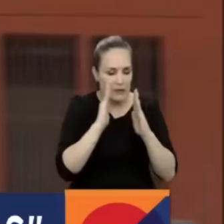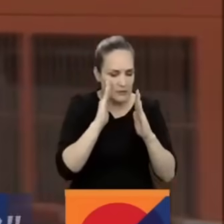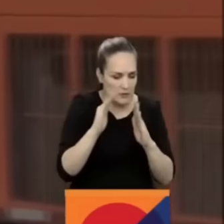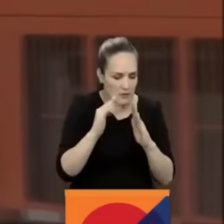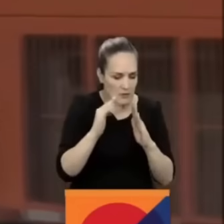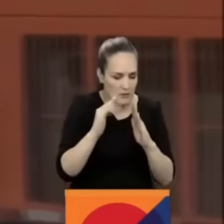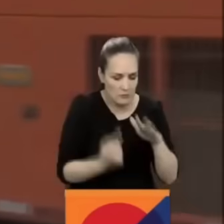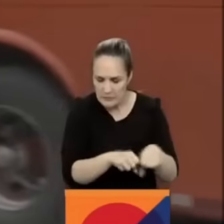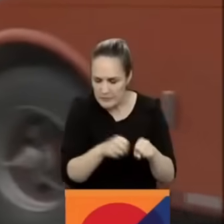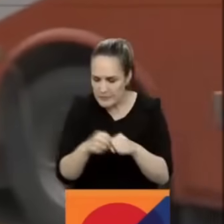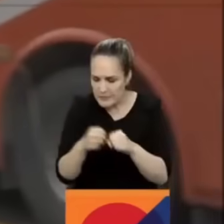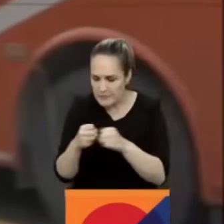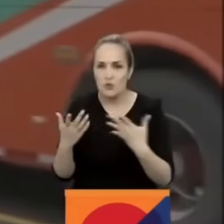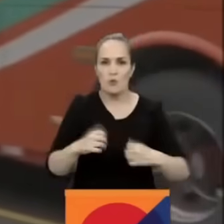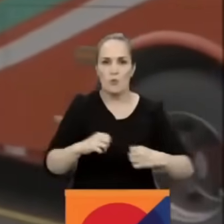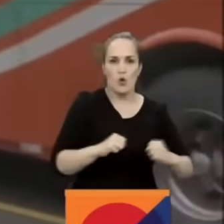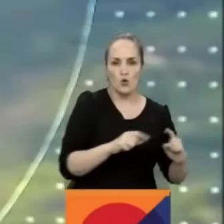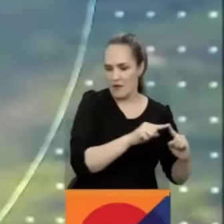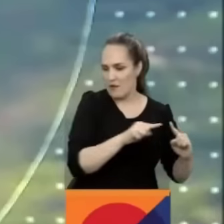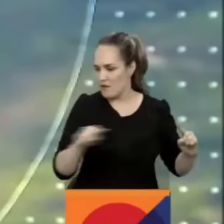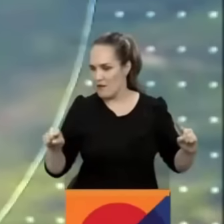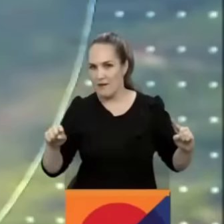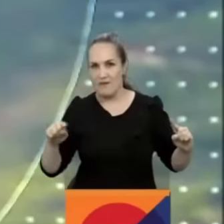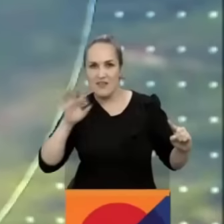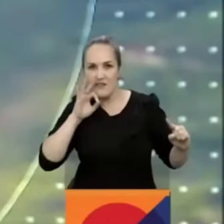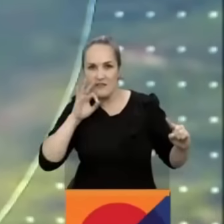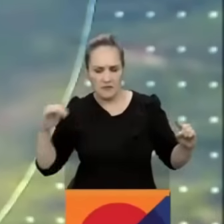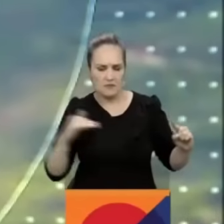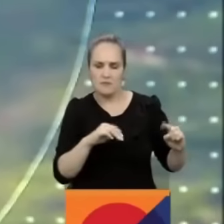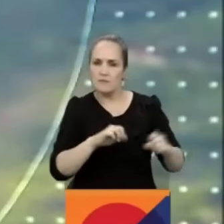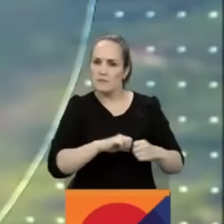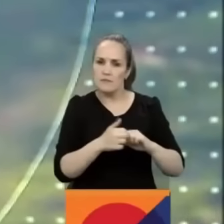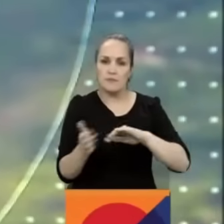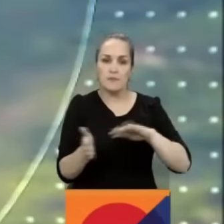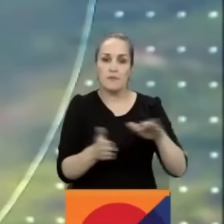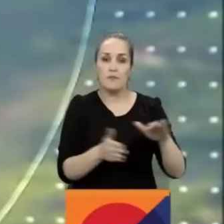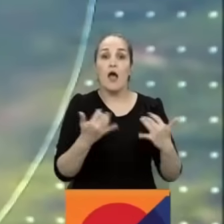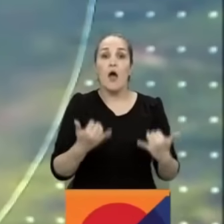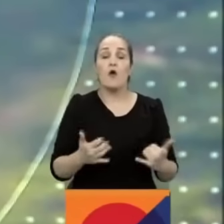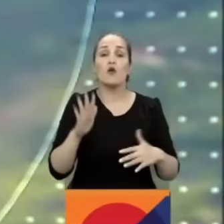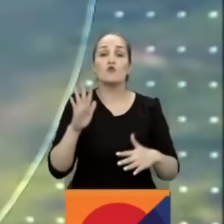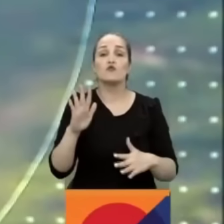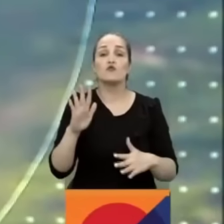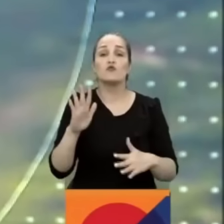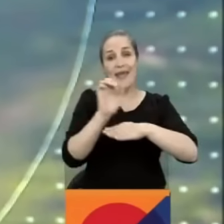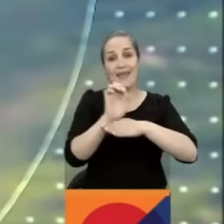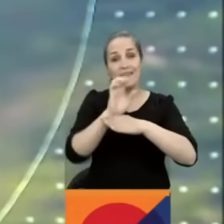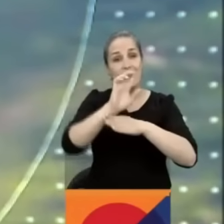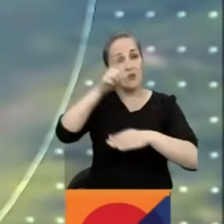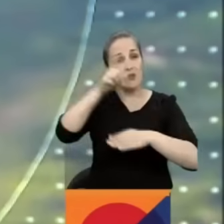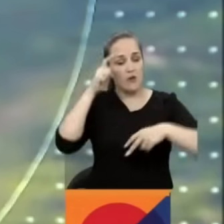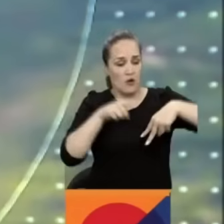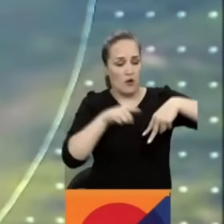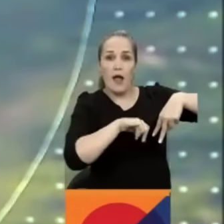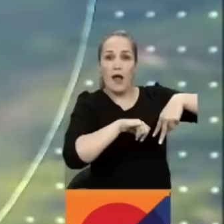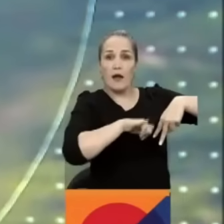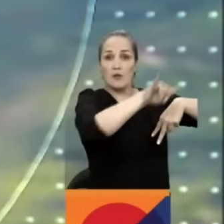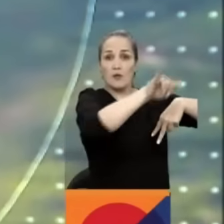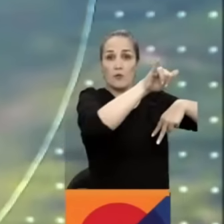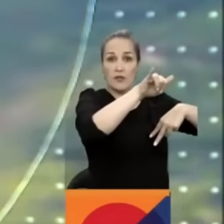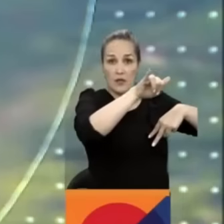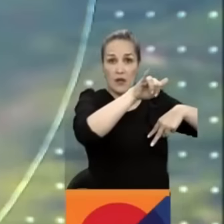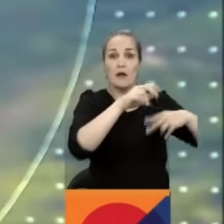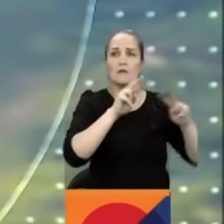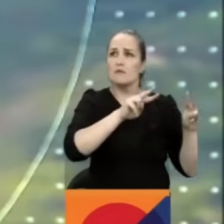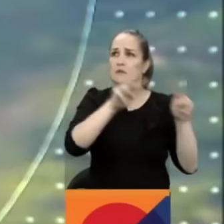en la vía Bogotá-Villavicencio. Mientras tanto, la Aeronáutica Civil informó con la Organización de Aviación Civil Internacional y